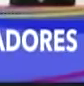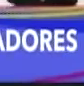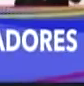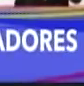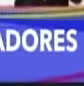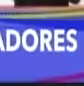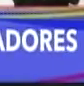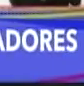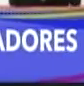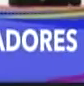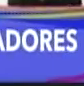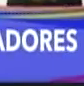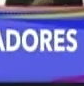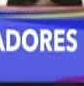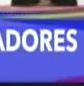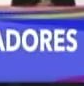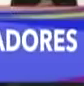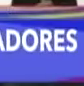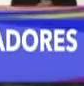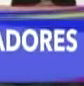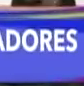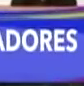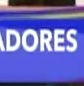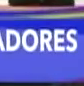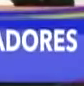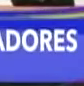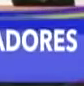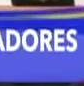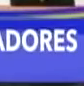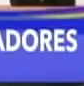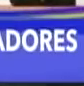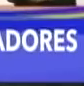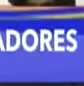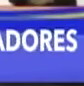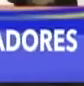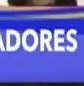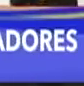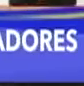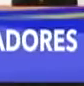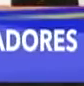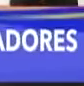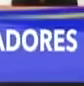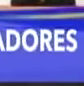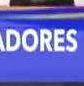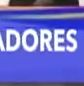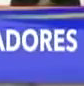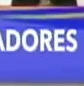heroica para gobernadores y gobernadoras del país.